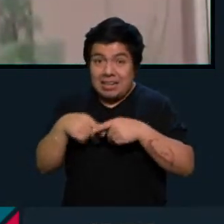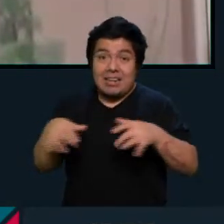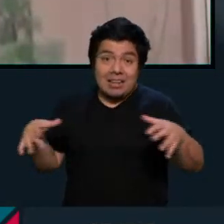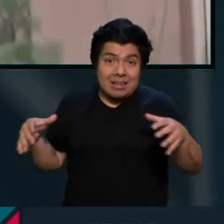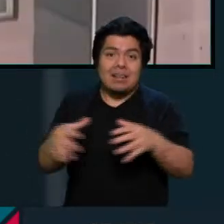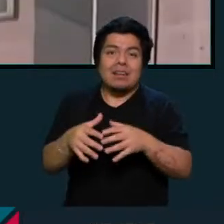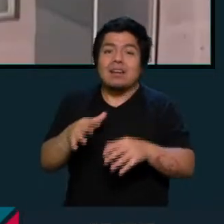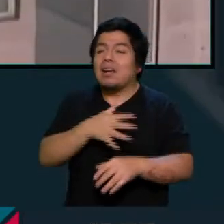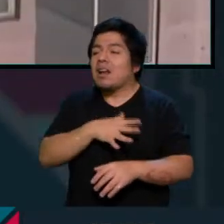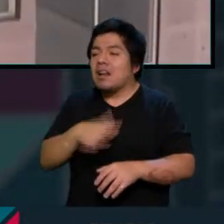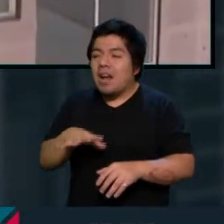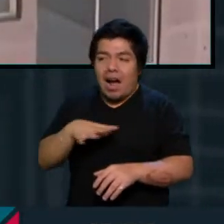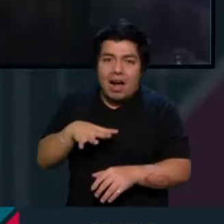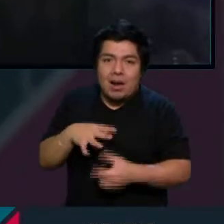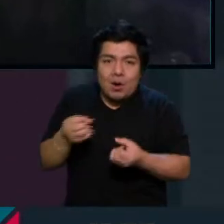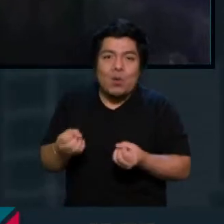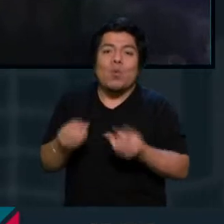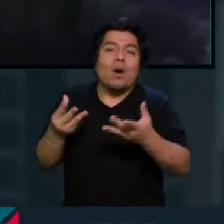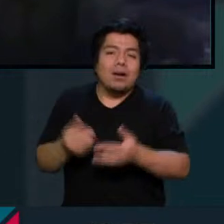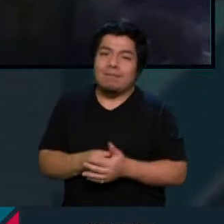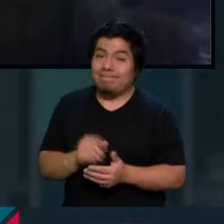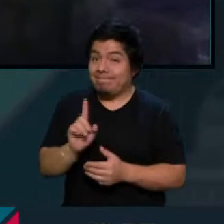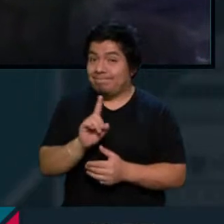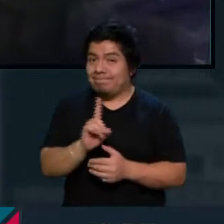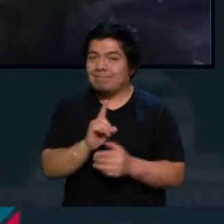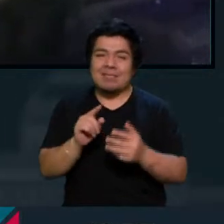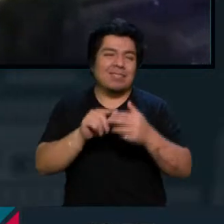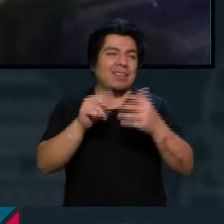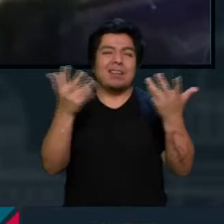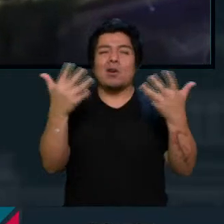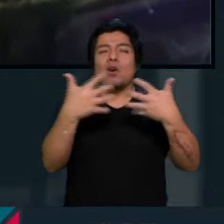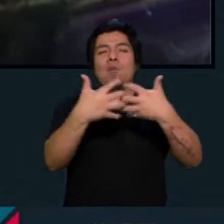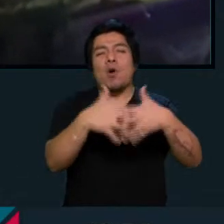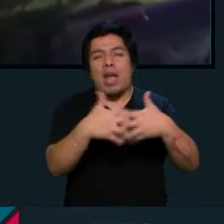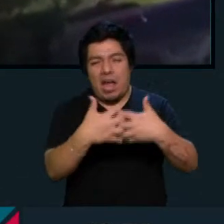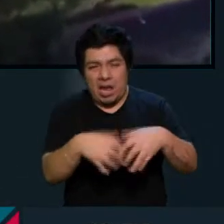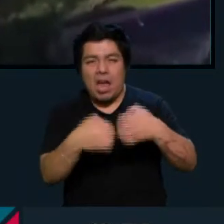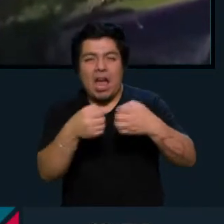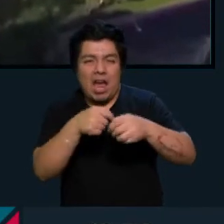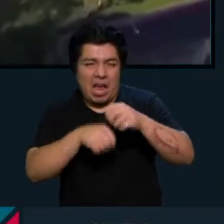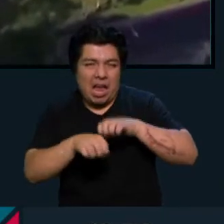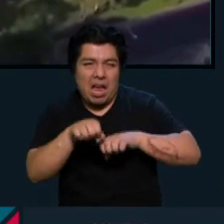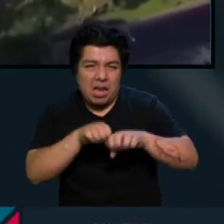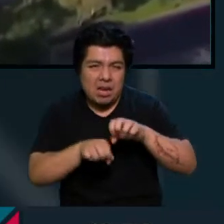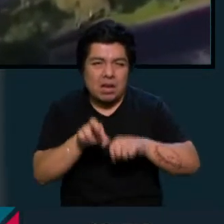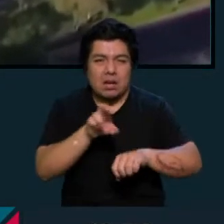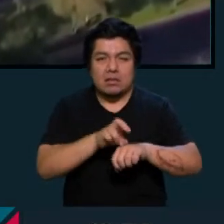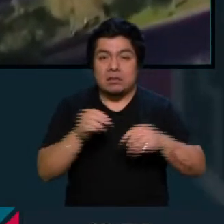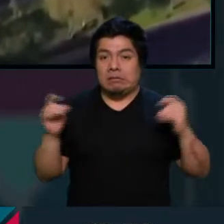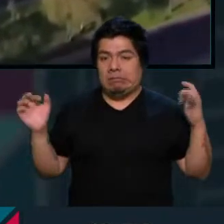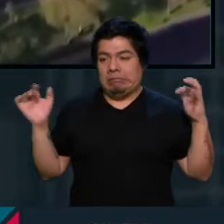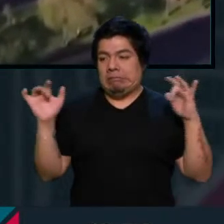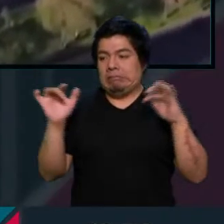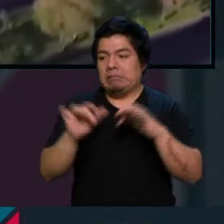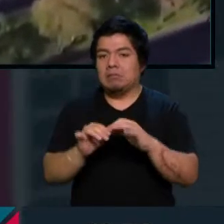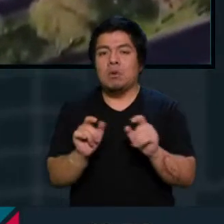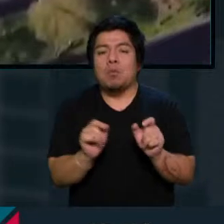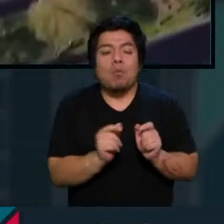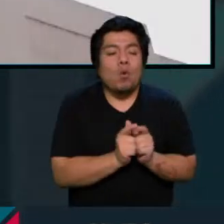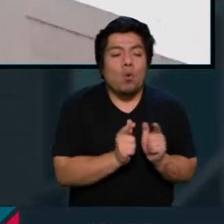general encontramos. Lo que estamos viendo son muchas cadenas, estamos viendo otra vez la concentración en pocas